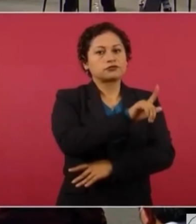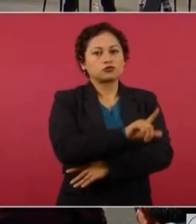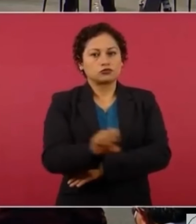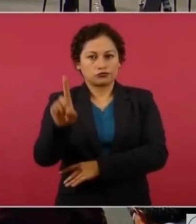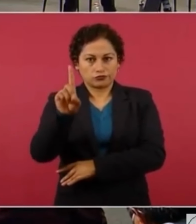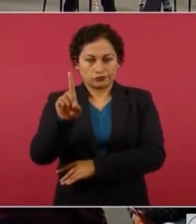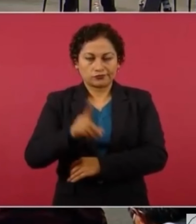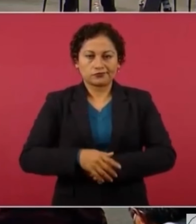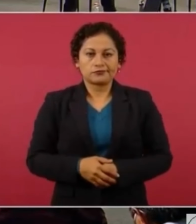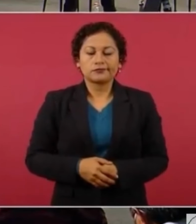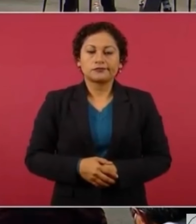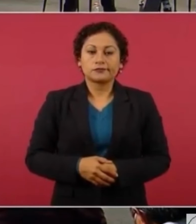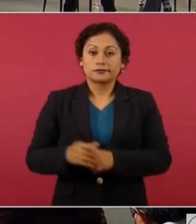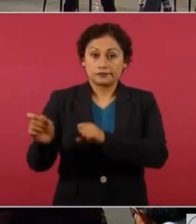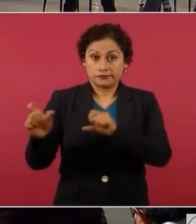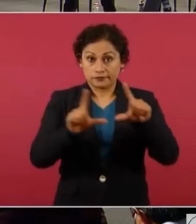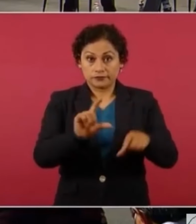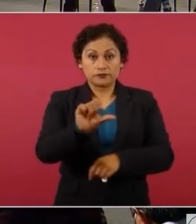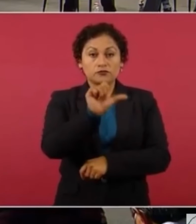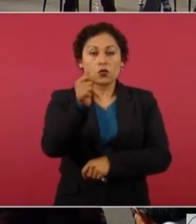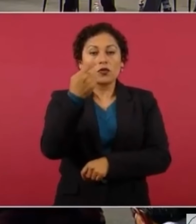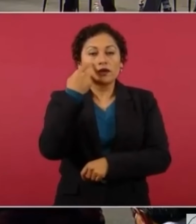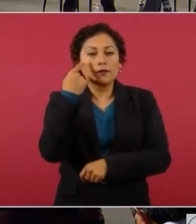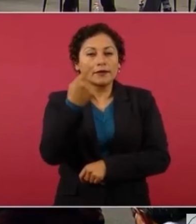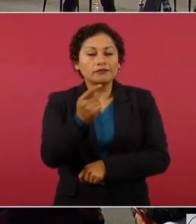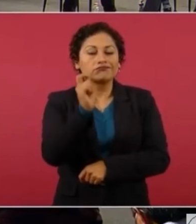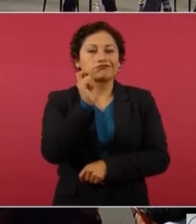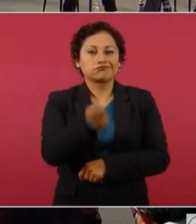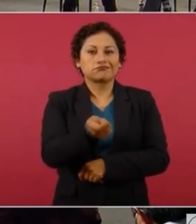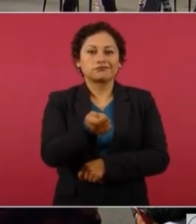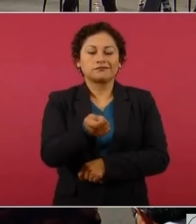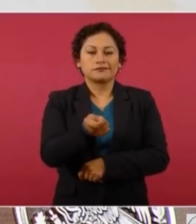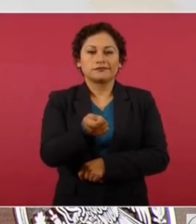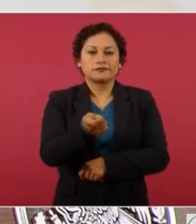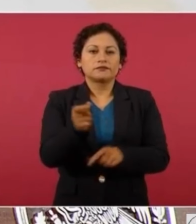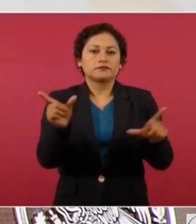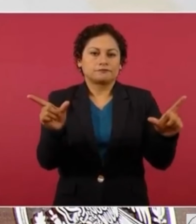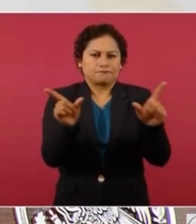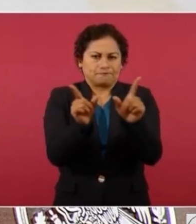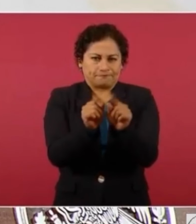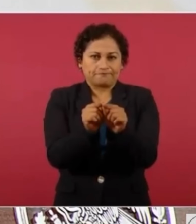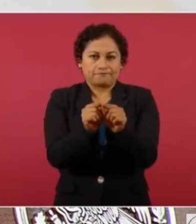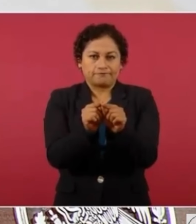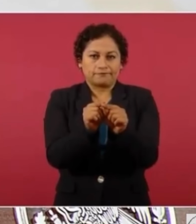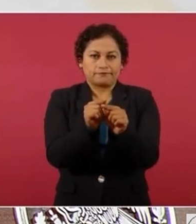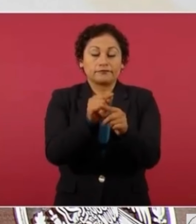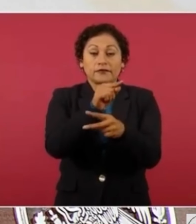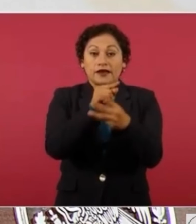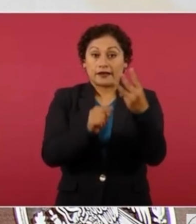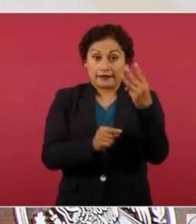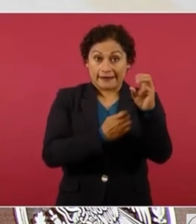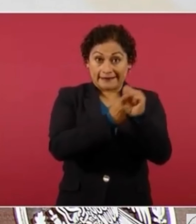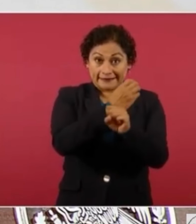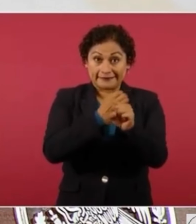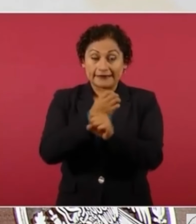siguiente, ya para ver algunas ya en más resumen, lo que en los 3 estados donde ya